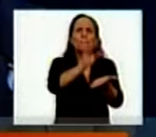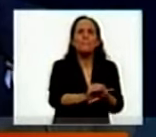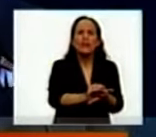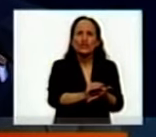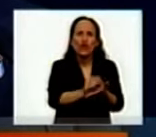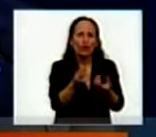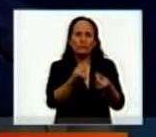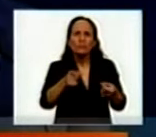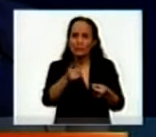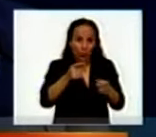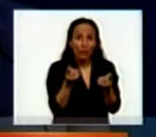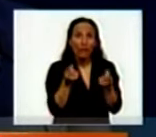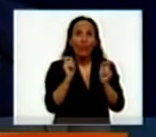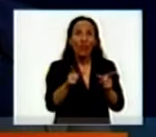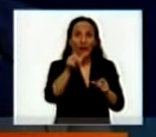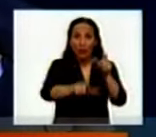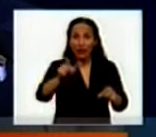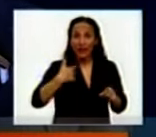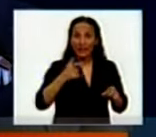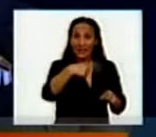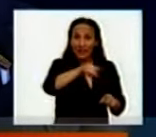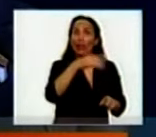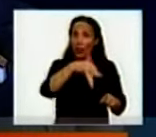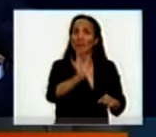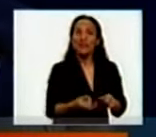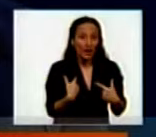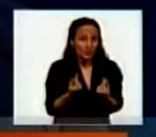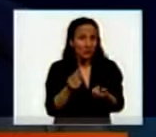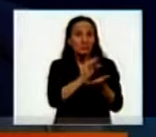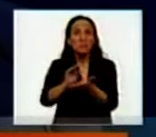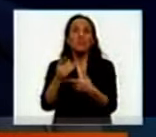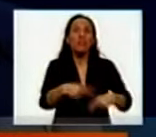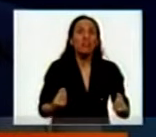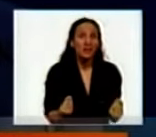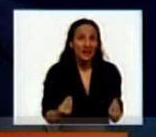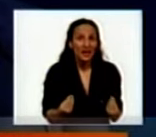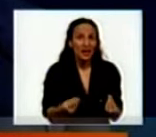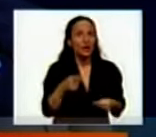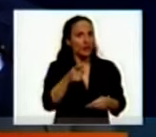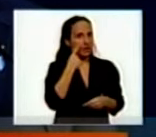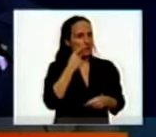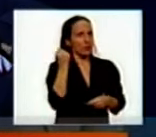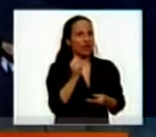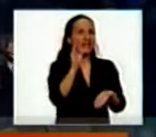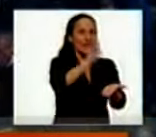invertimos su dinero. Y que además entendemos que es más importante invertir que gastar.